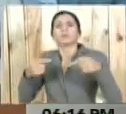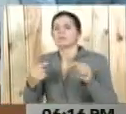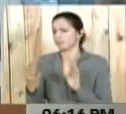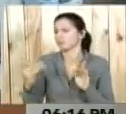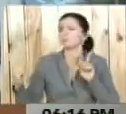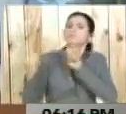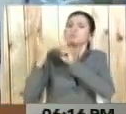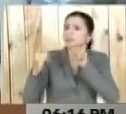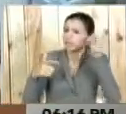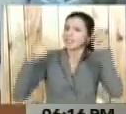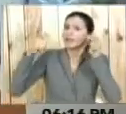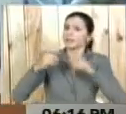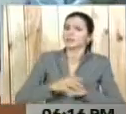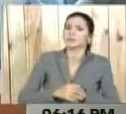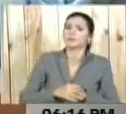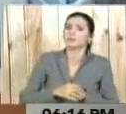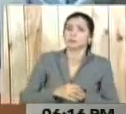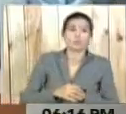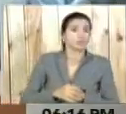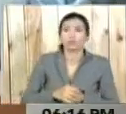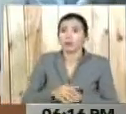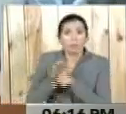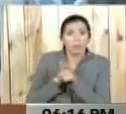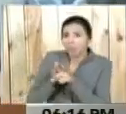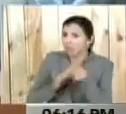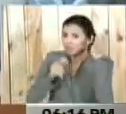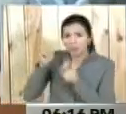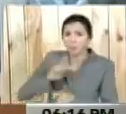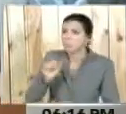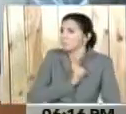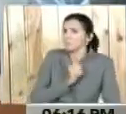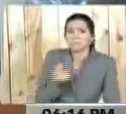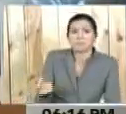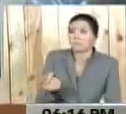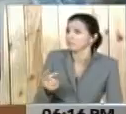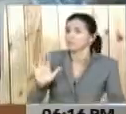Aquí nadie se arrodilla. Vamos de frente, con fuerza.